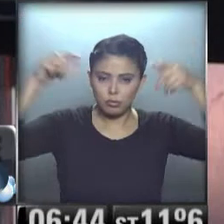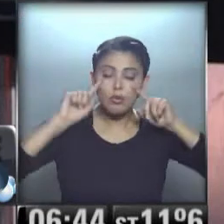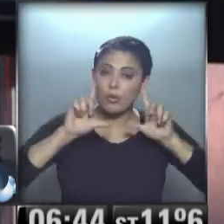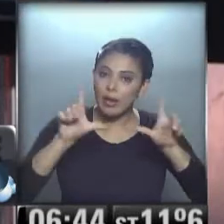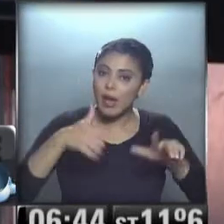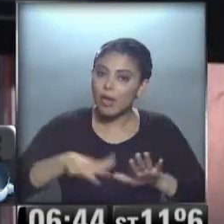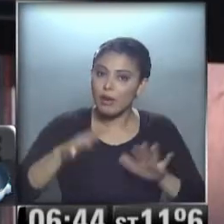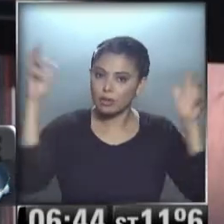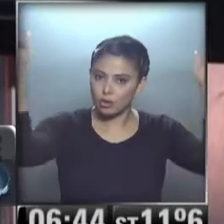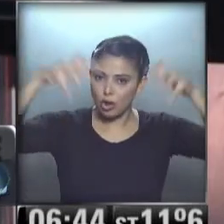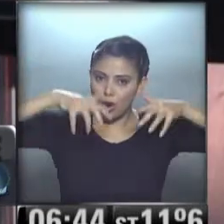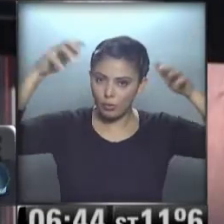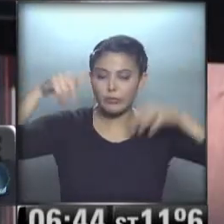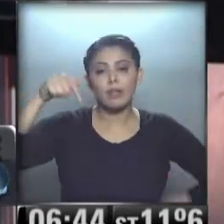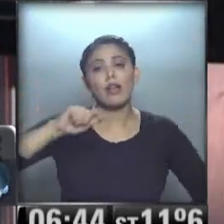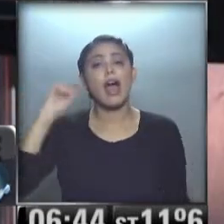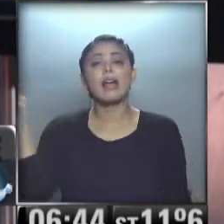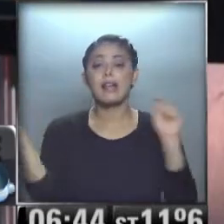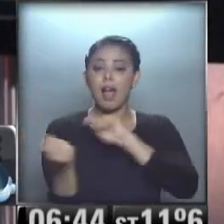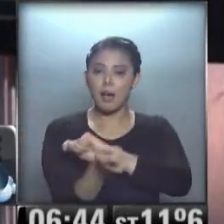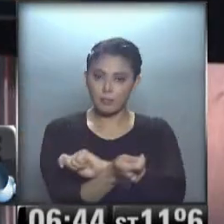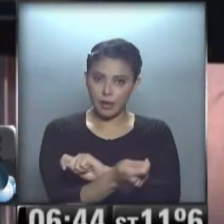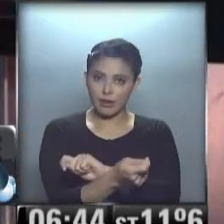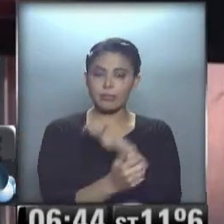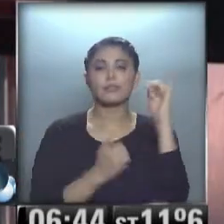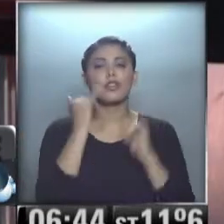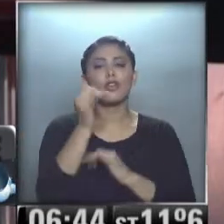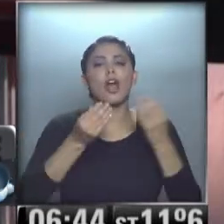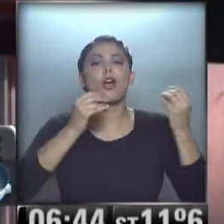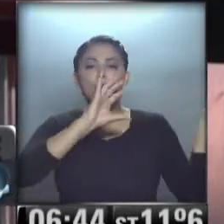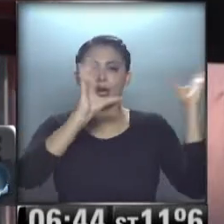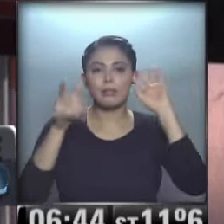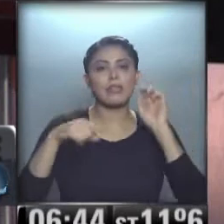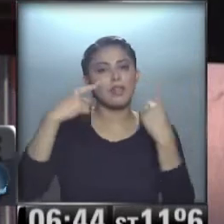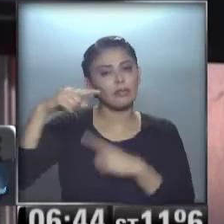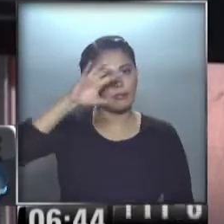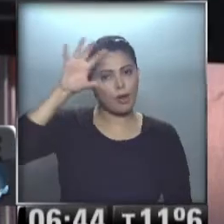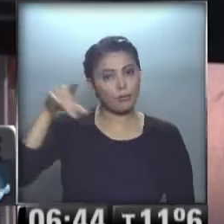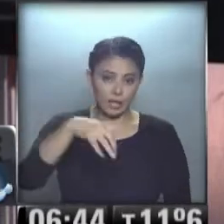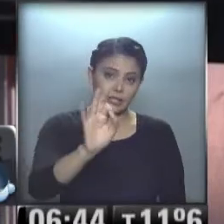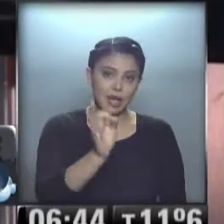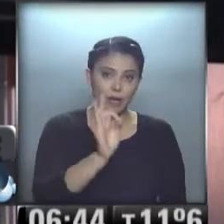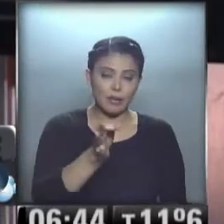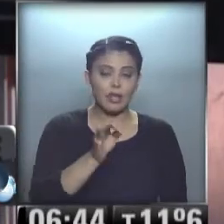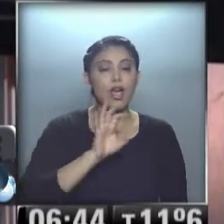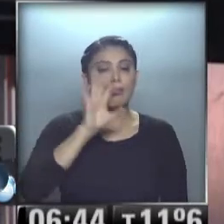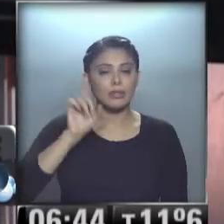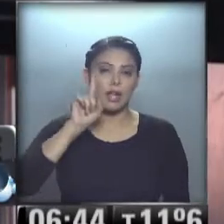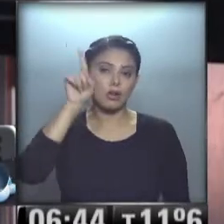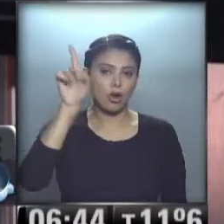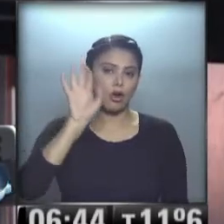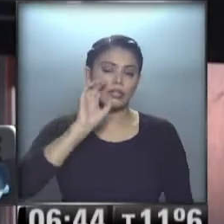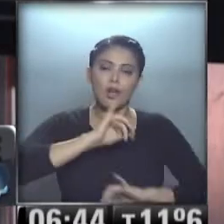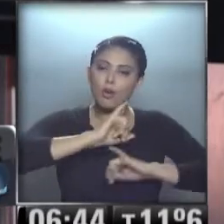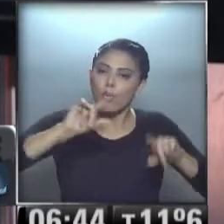todo esto, toda esta nubosidad, nos vamos a recorrer todo el territorio del país. Ya saben, el noreste, la vigencia del